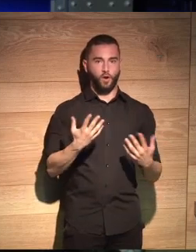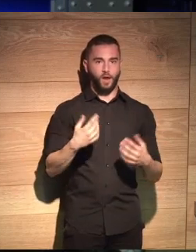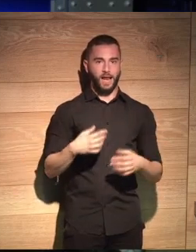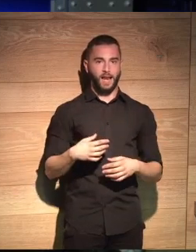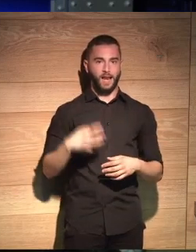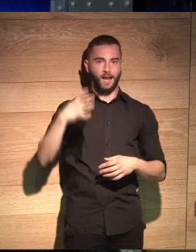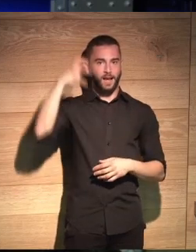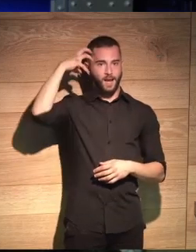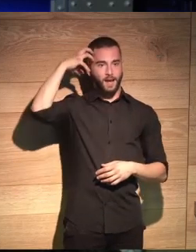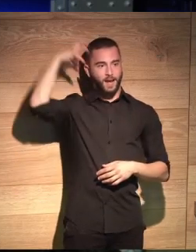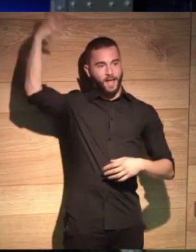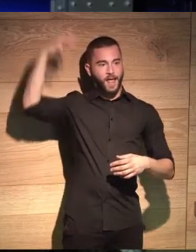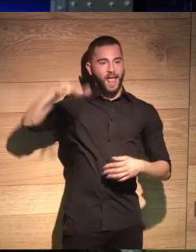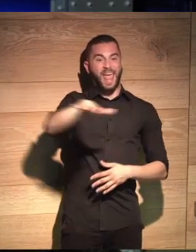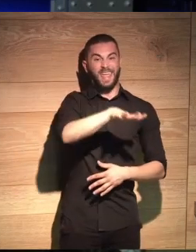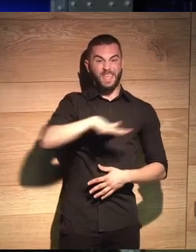Y bueno,